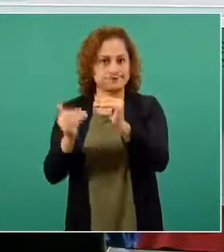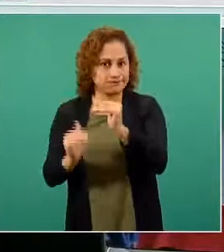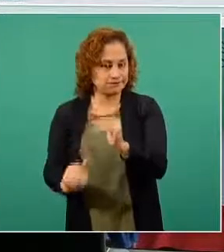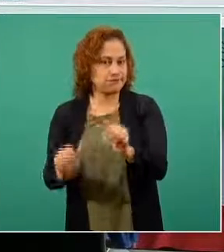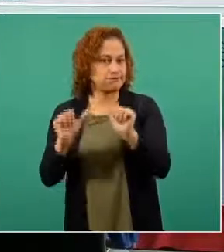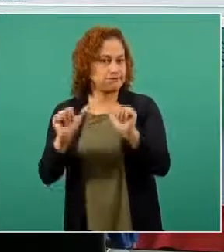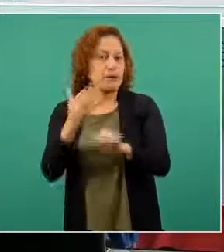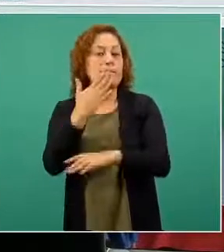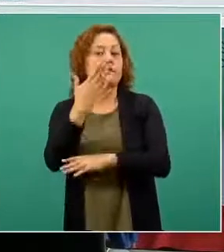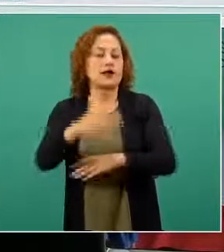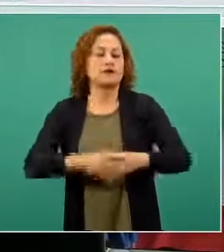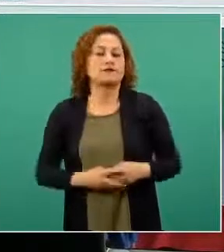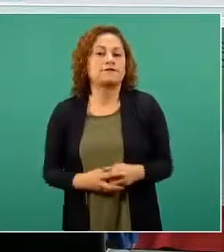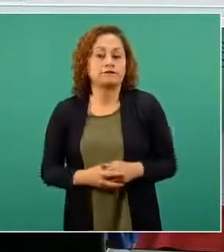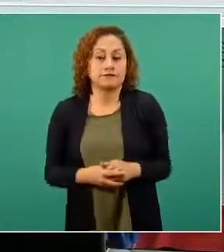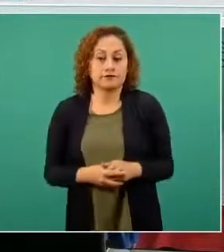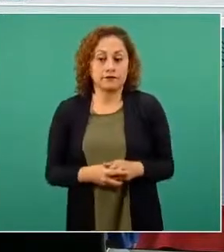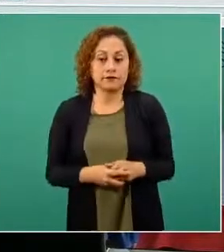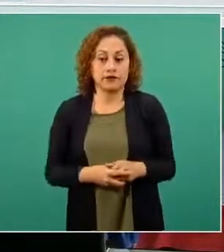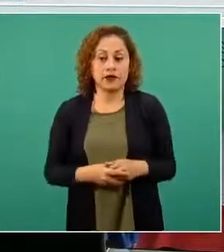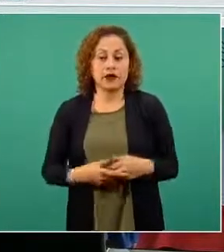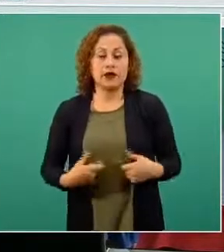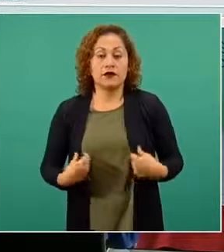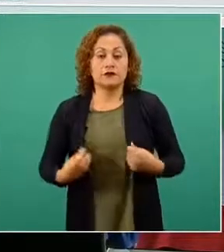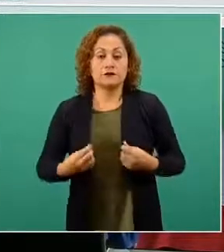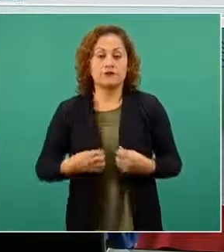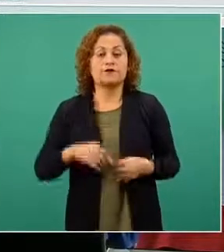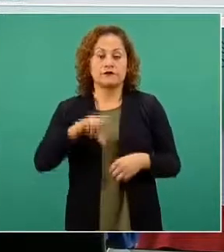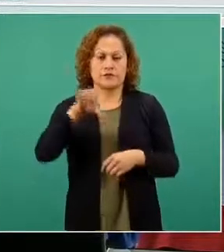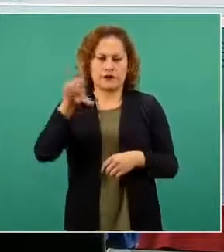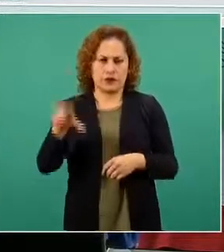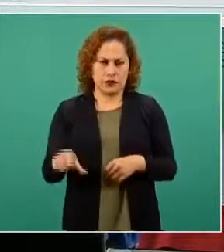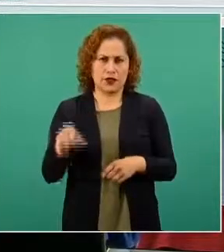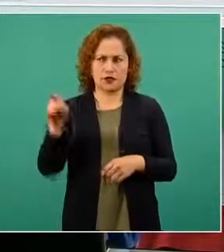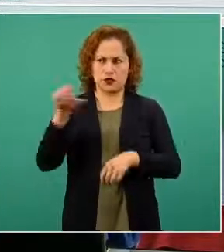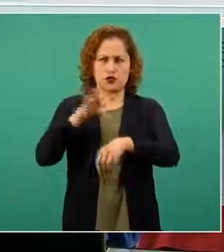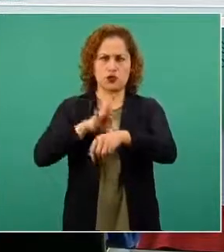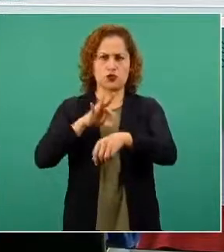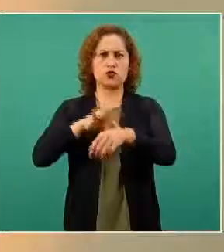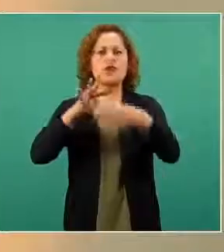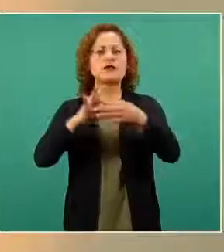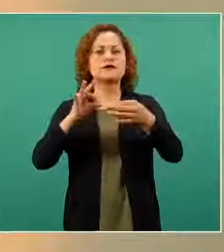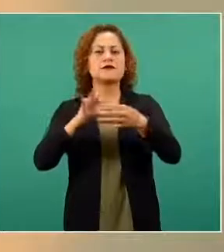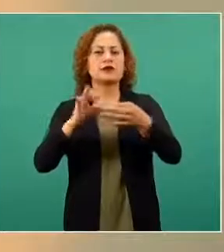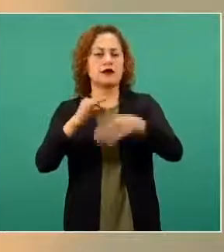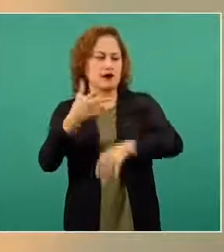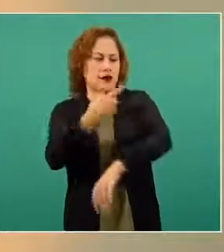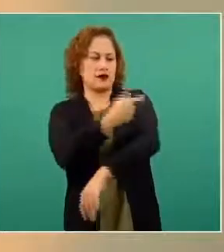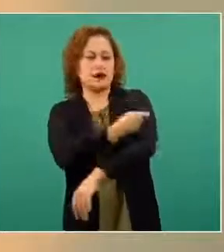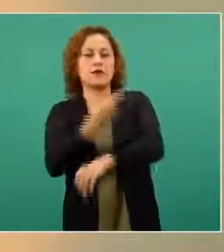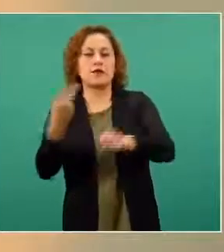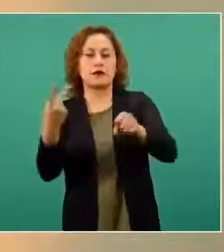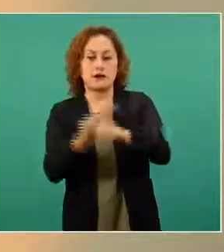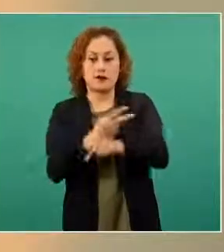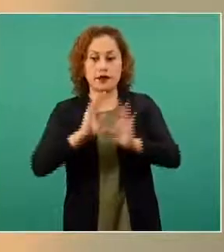más adelante hablarán ya de manera más específica sobre los esquemas de vacunación, ya